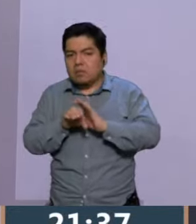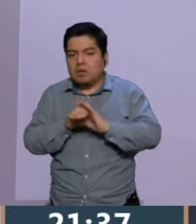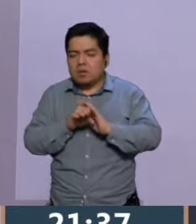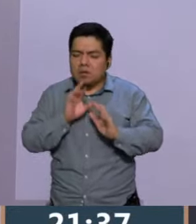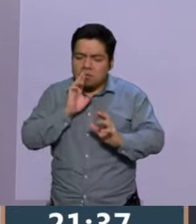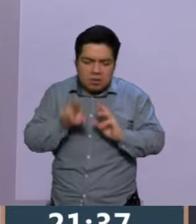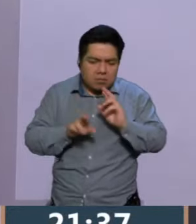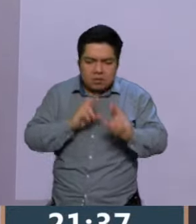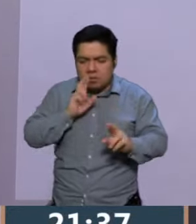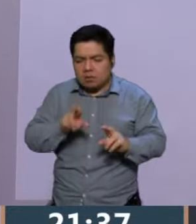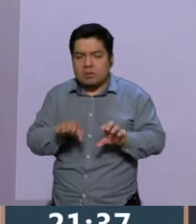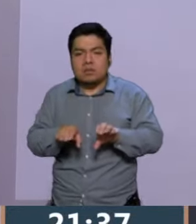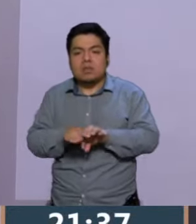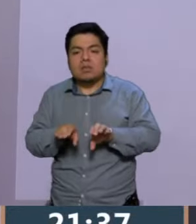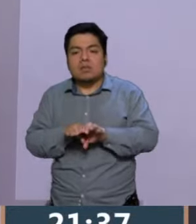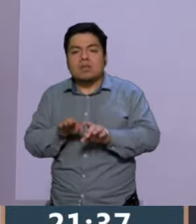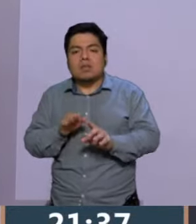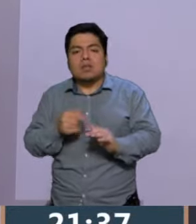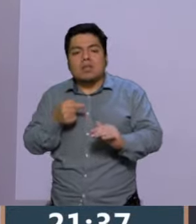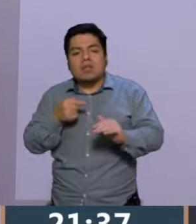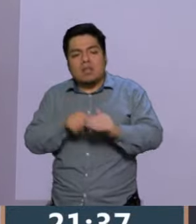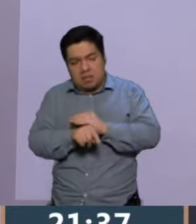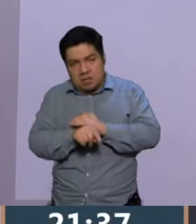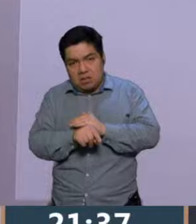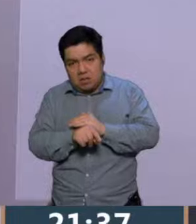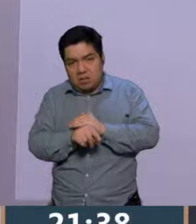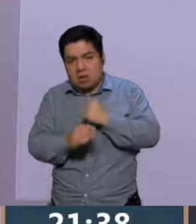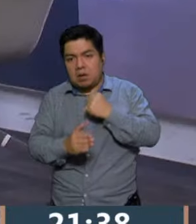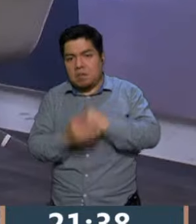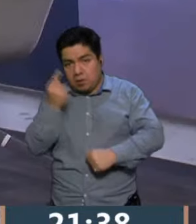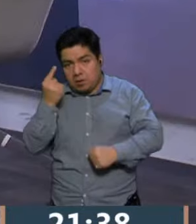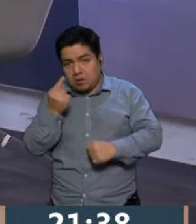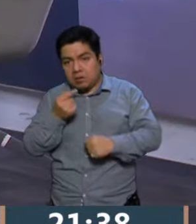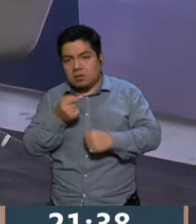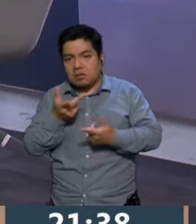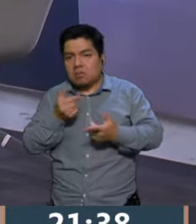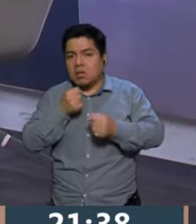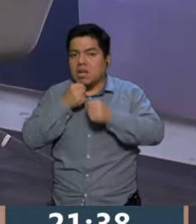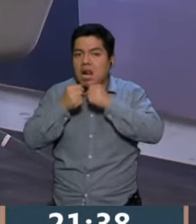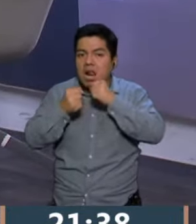sino más bien con el planteamiento de la queja. Porque la queja se apuntaba a comunicadores, en el